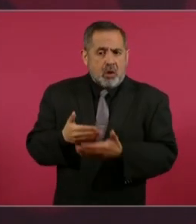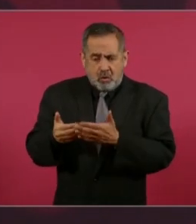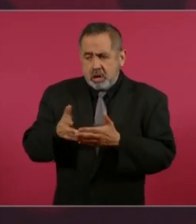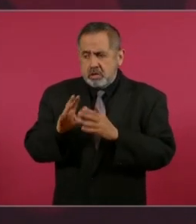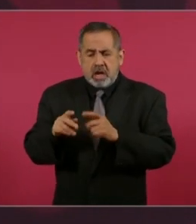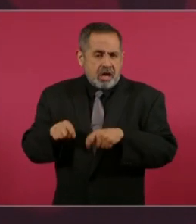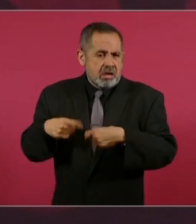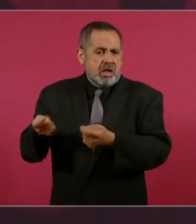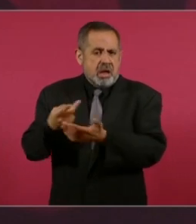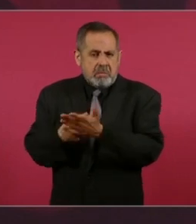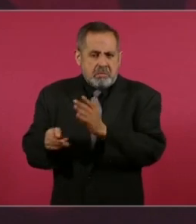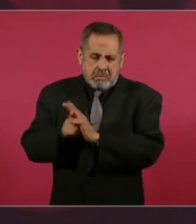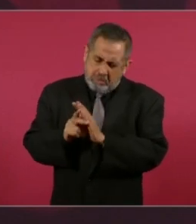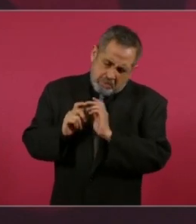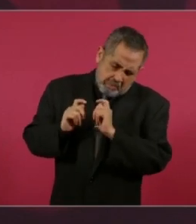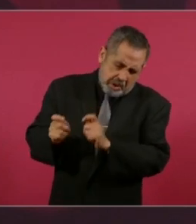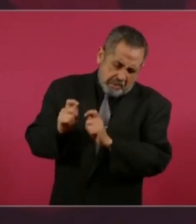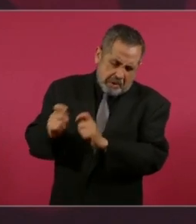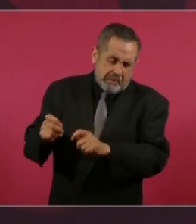Se han basificado